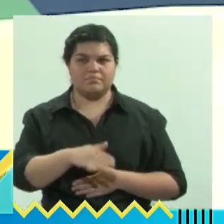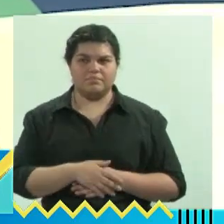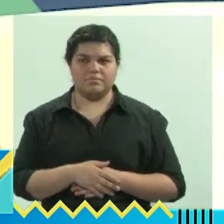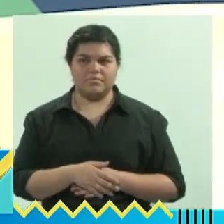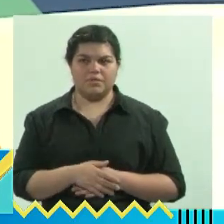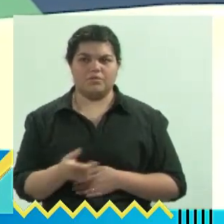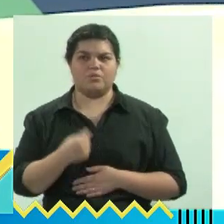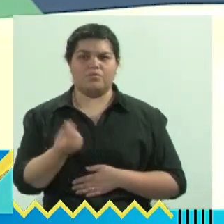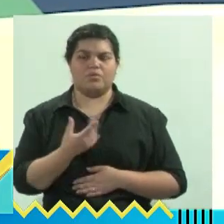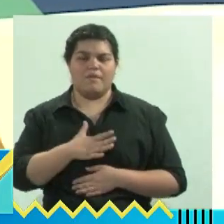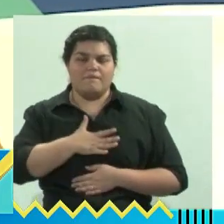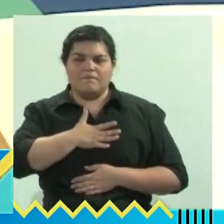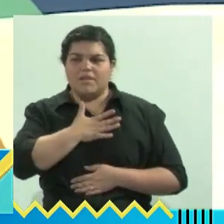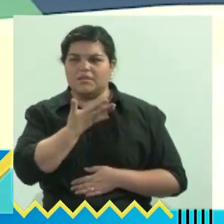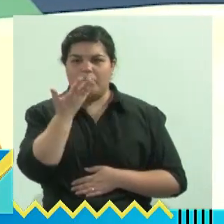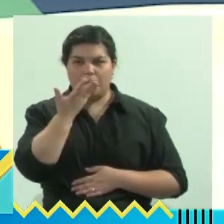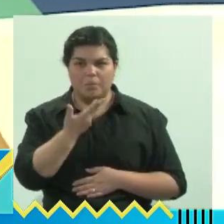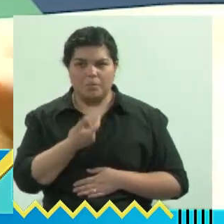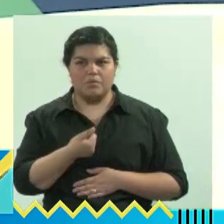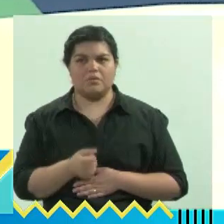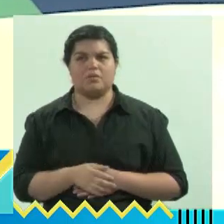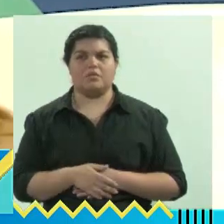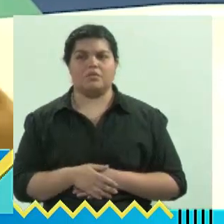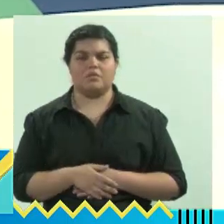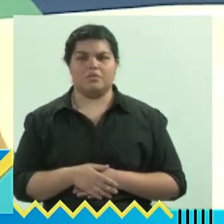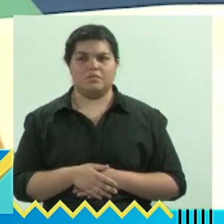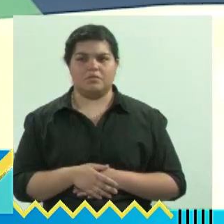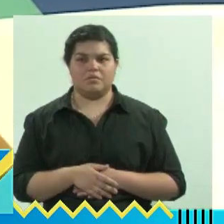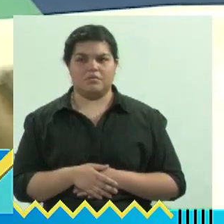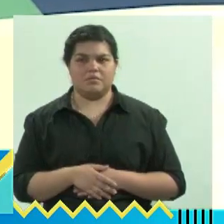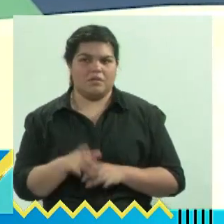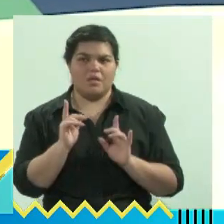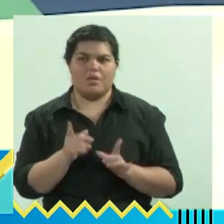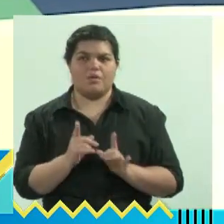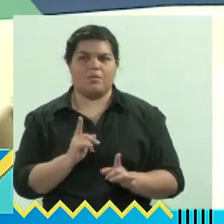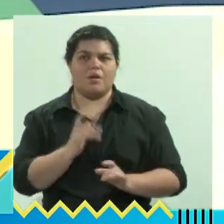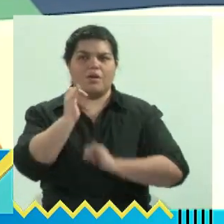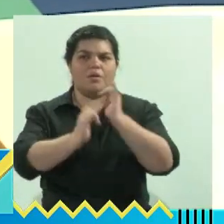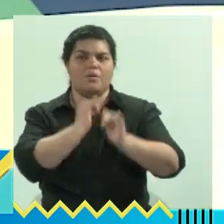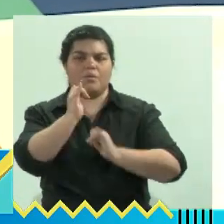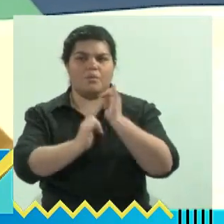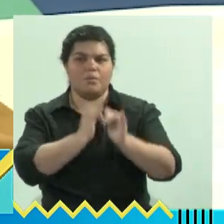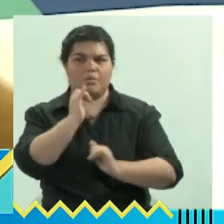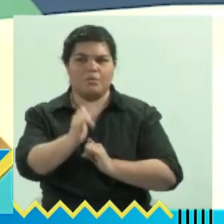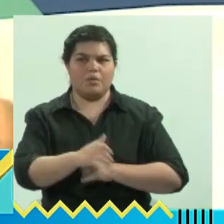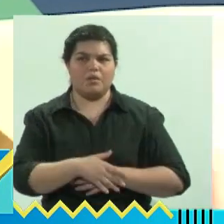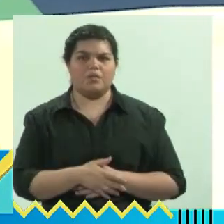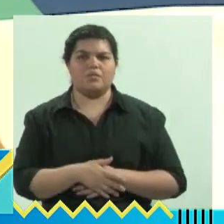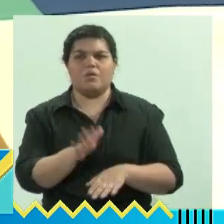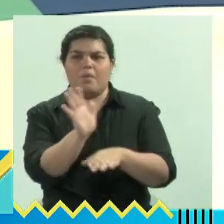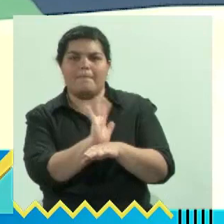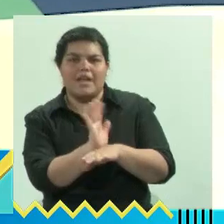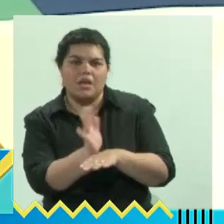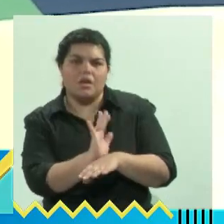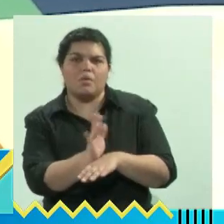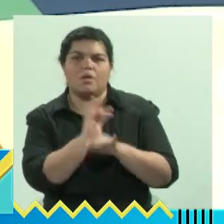nos apasionan a pesar de eso, bueno, desde los cuentos como escribe Martín, como película o demás,